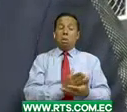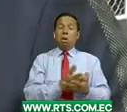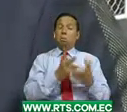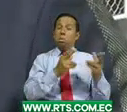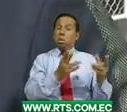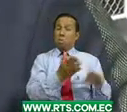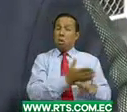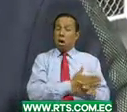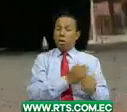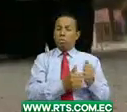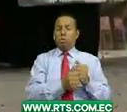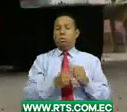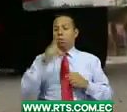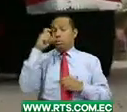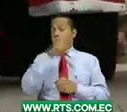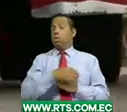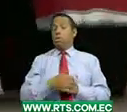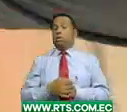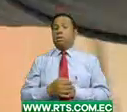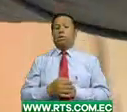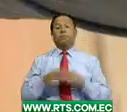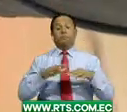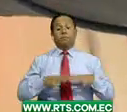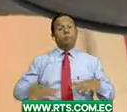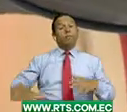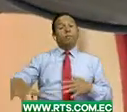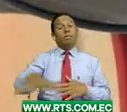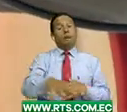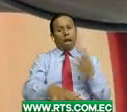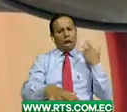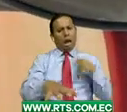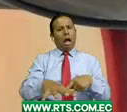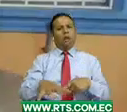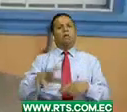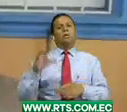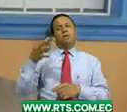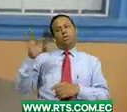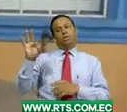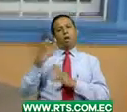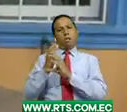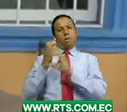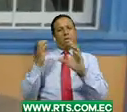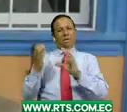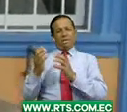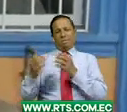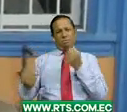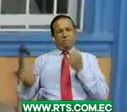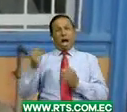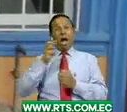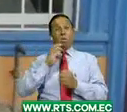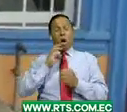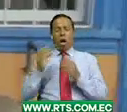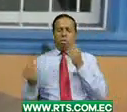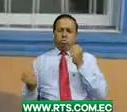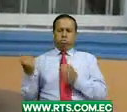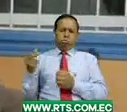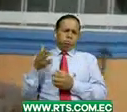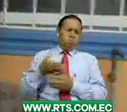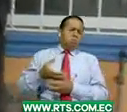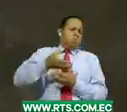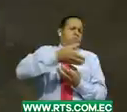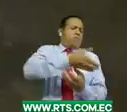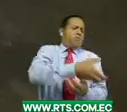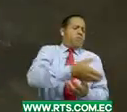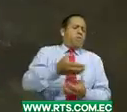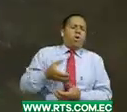es caótica la cuestión. En este cantón, durante la emergencia, 19 tanqueros distribuyeron 49.900 tanques. Pese a esto,